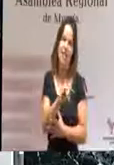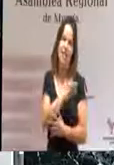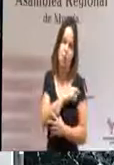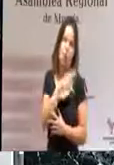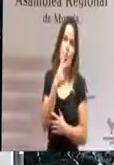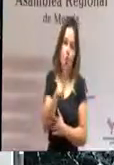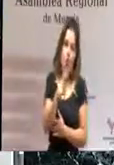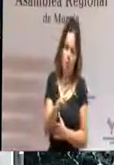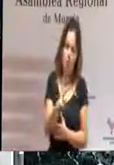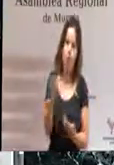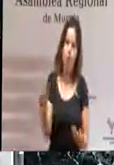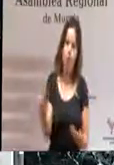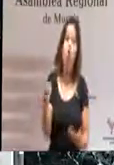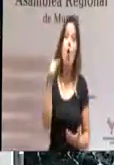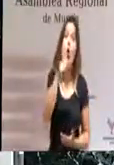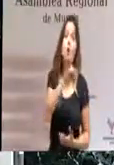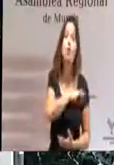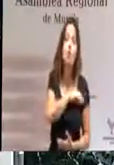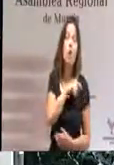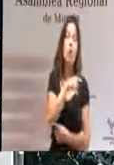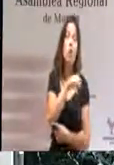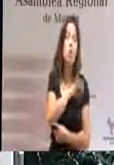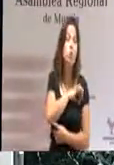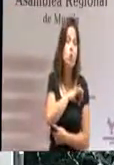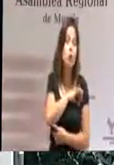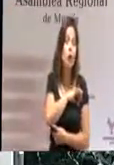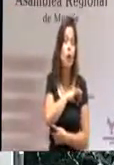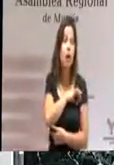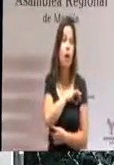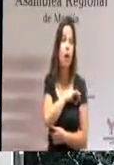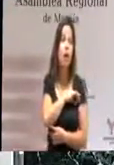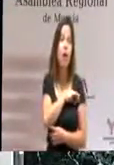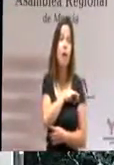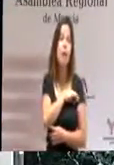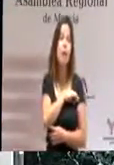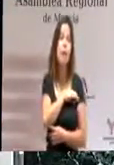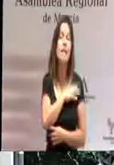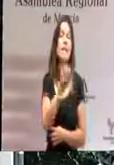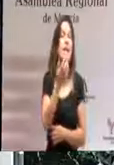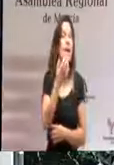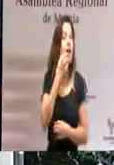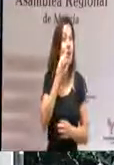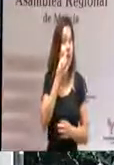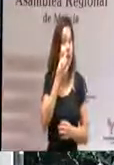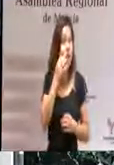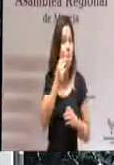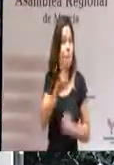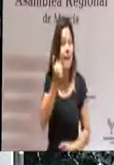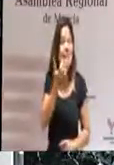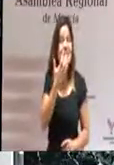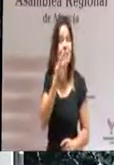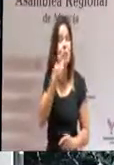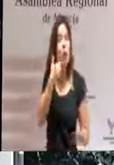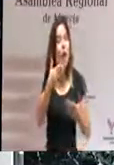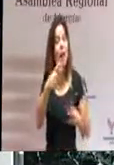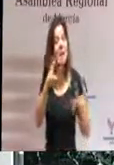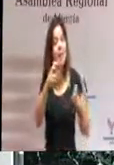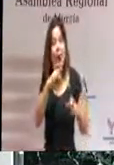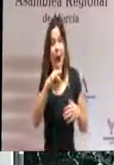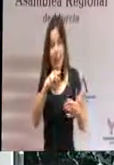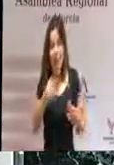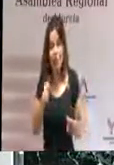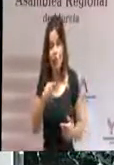año 2013, señor Urralburu, usted hubiera sido mucho más veraz hablando de lo que en realidad está ocurriendo